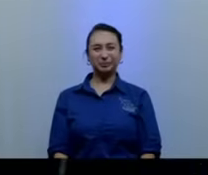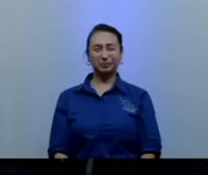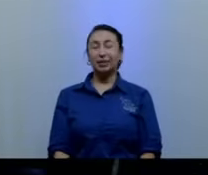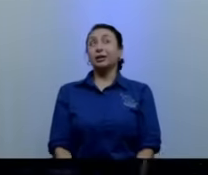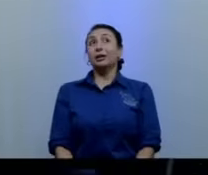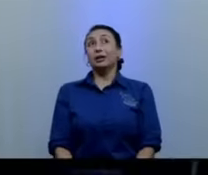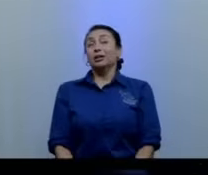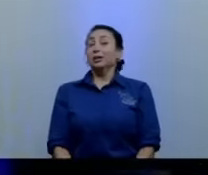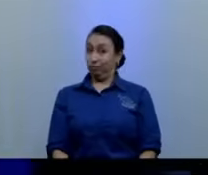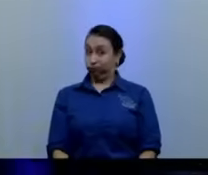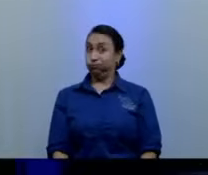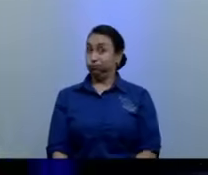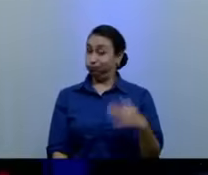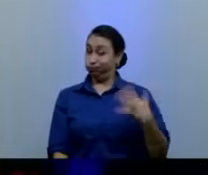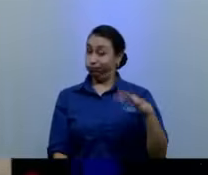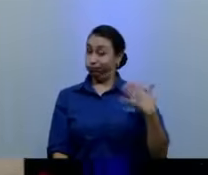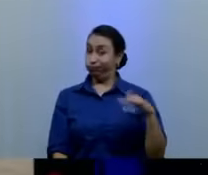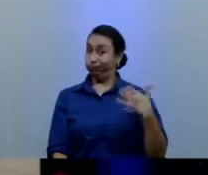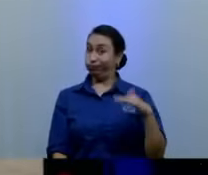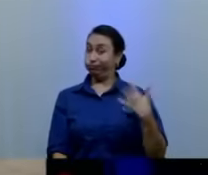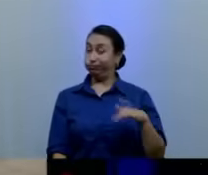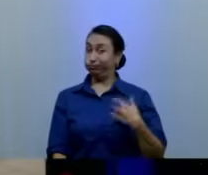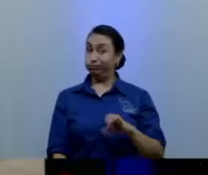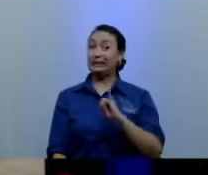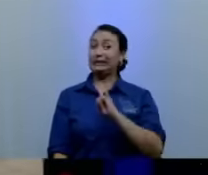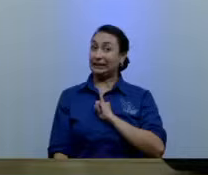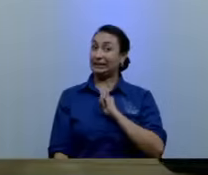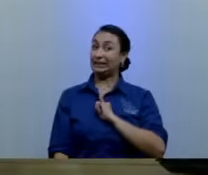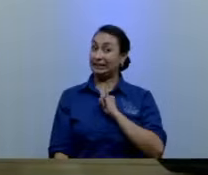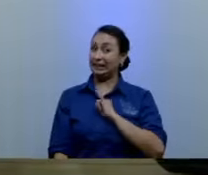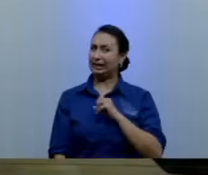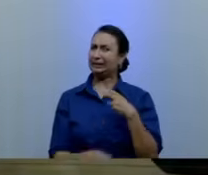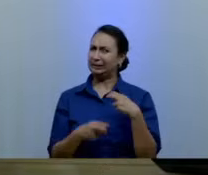Bueno, está difícil esa identidad, usted.